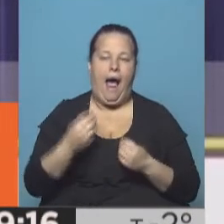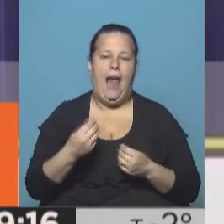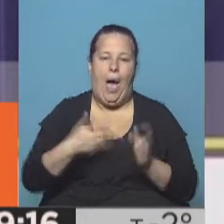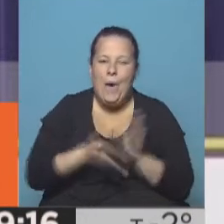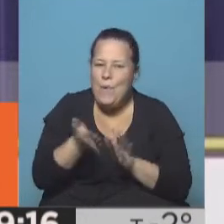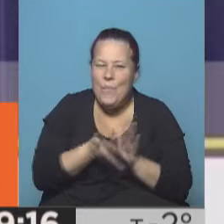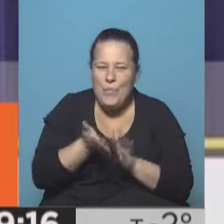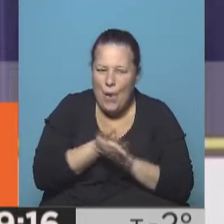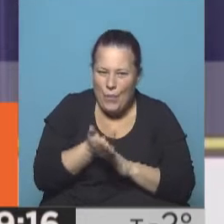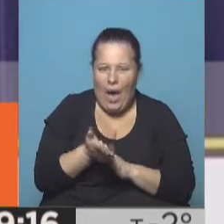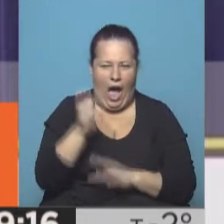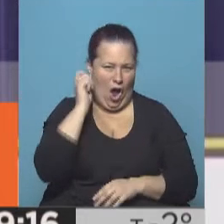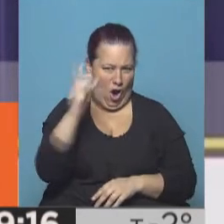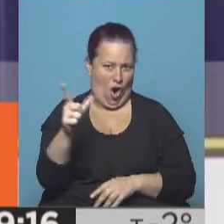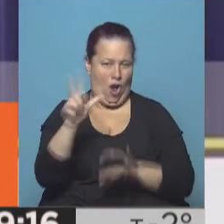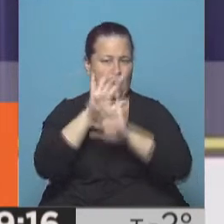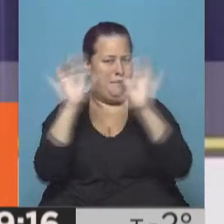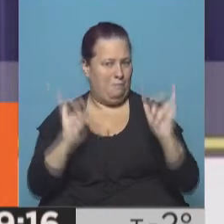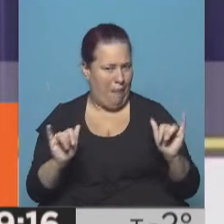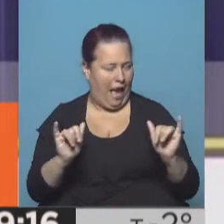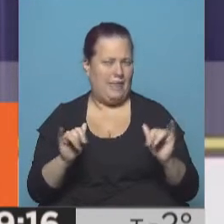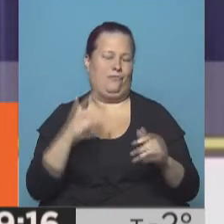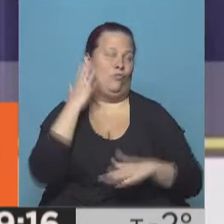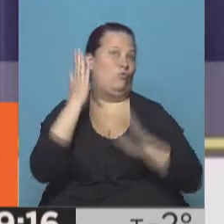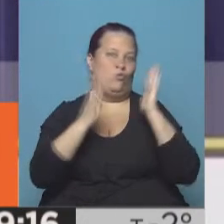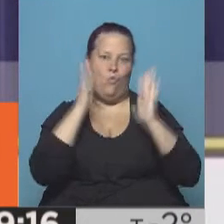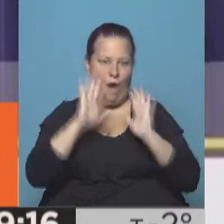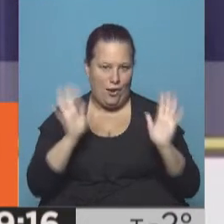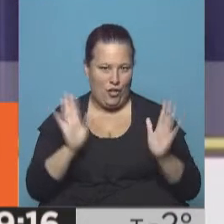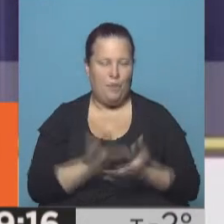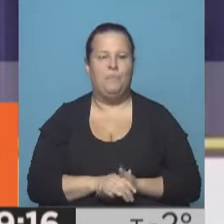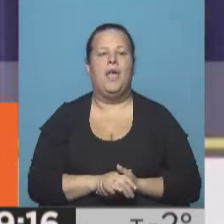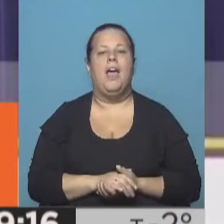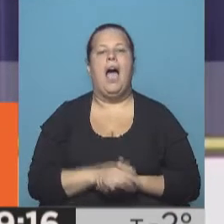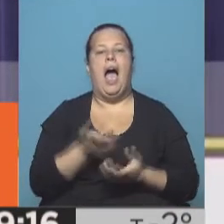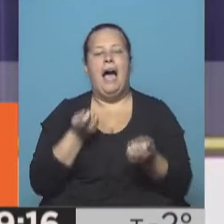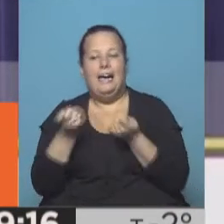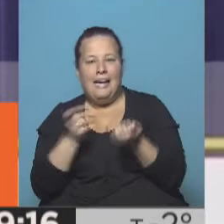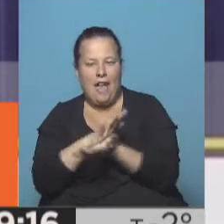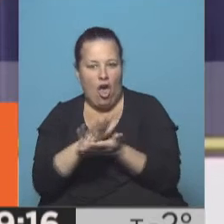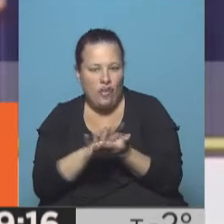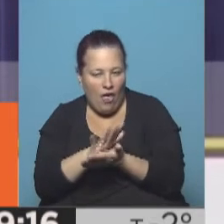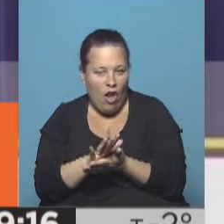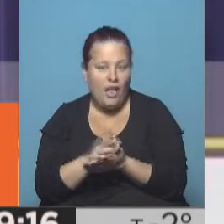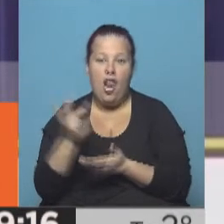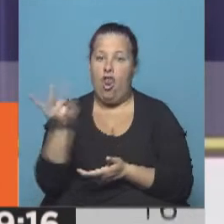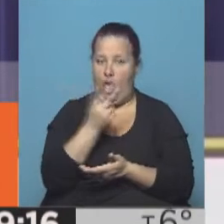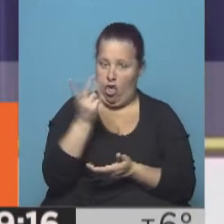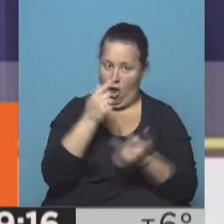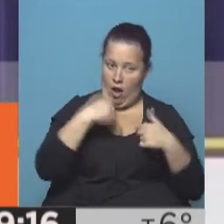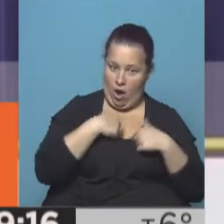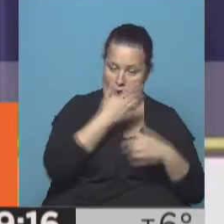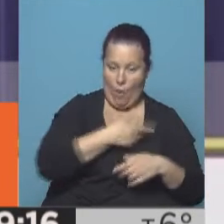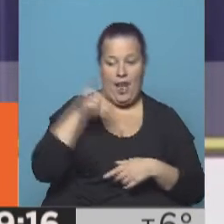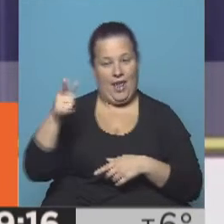punto de lograr esa paz tan anhelada a los negociadores de ambas partes